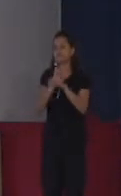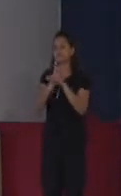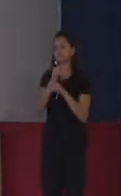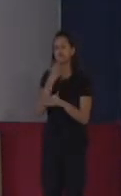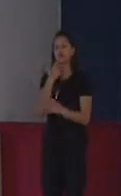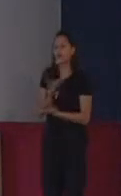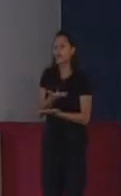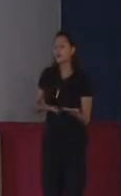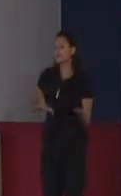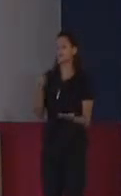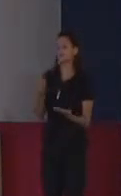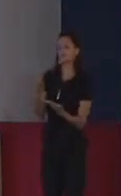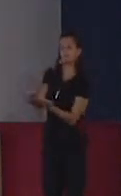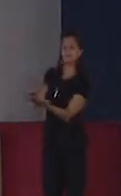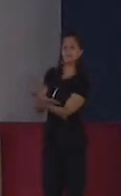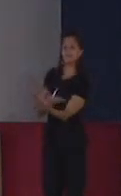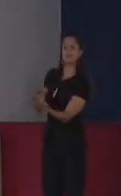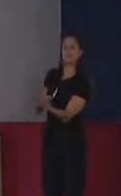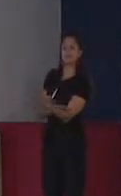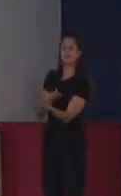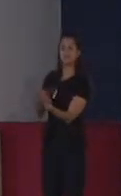a uno